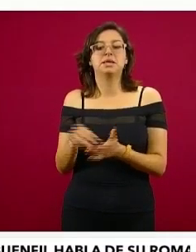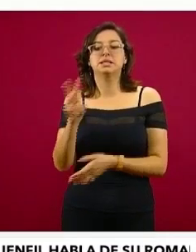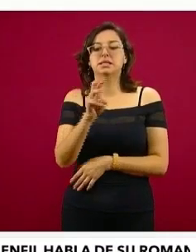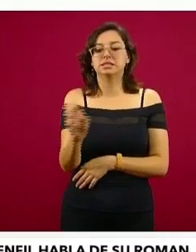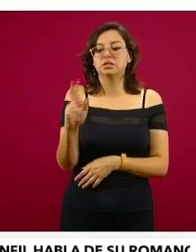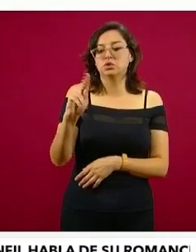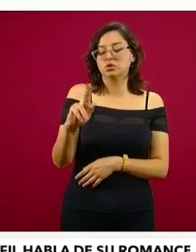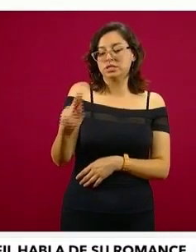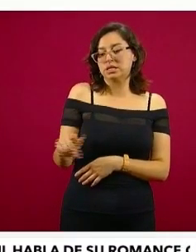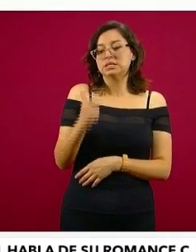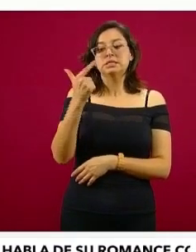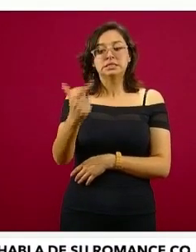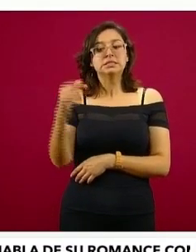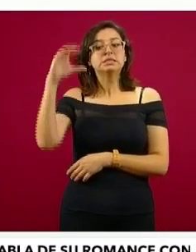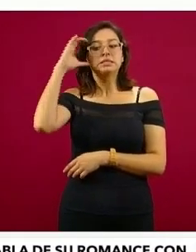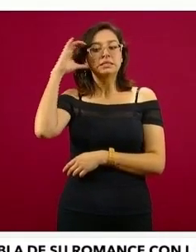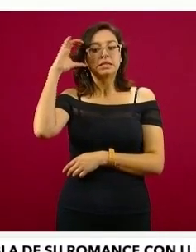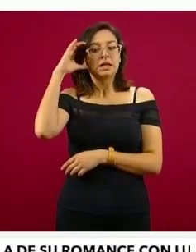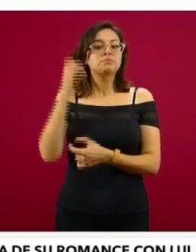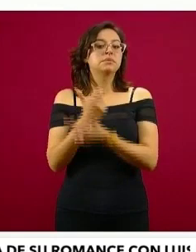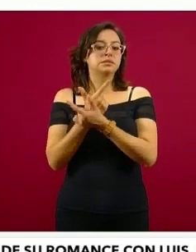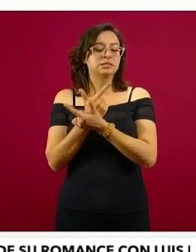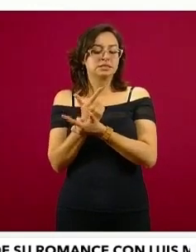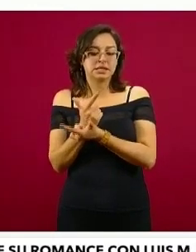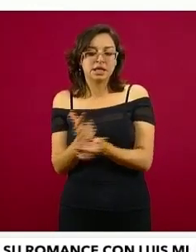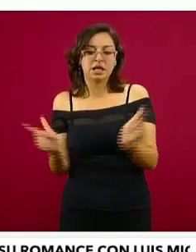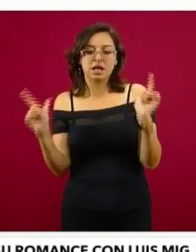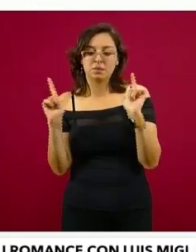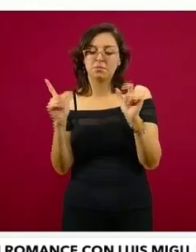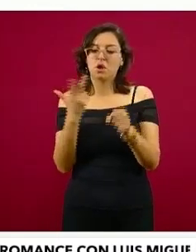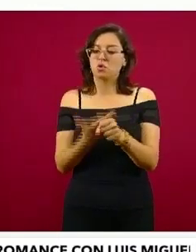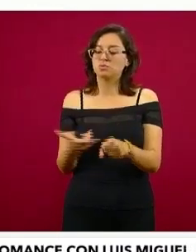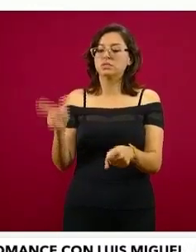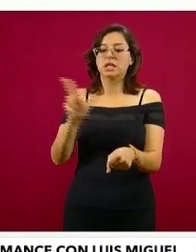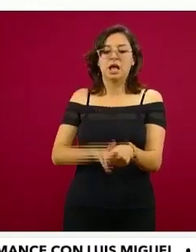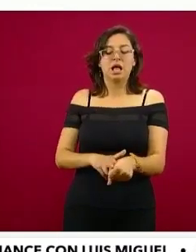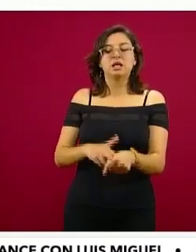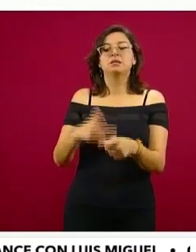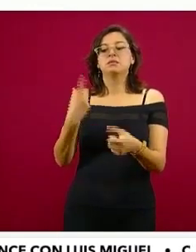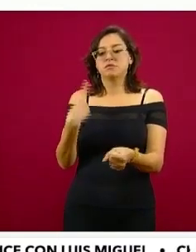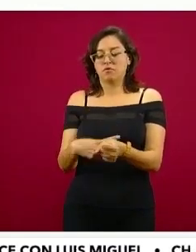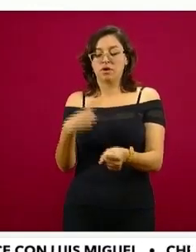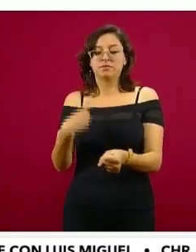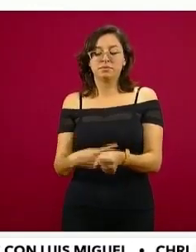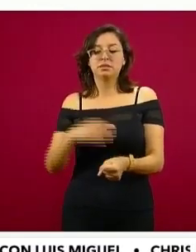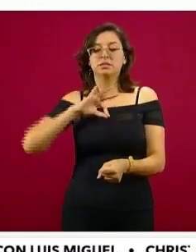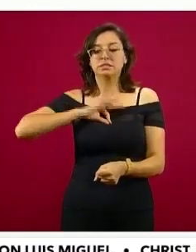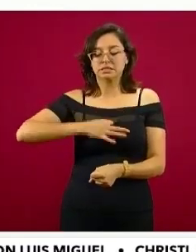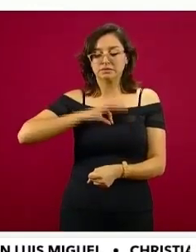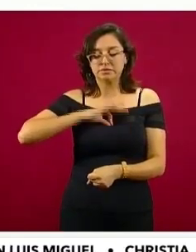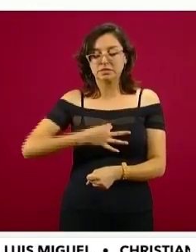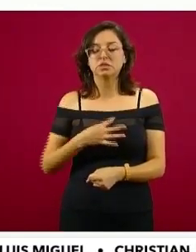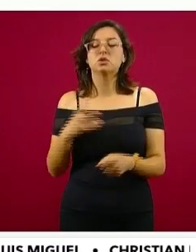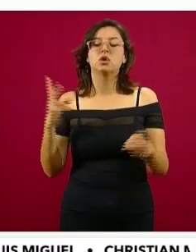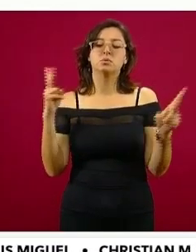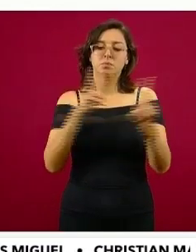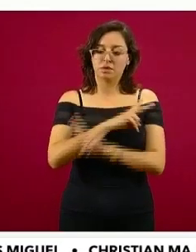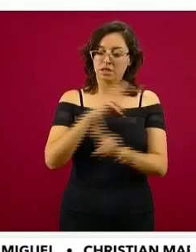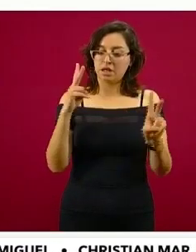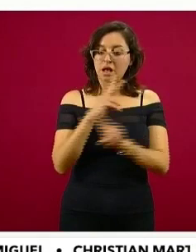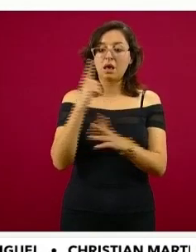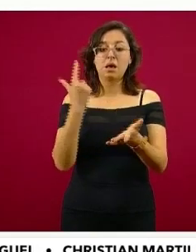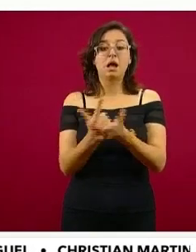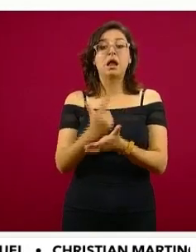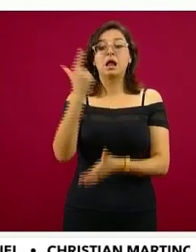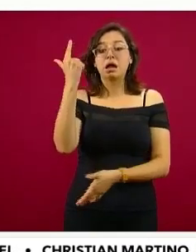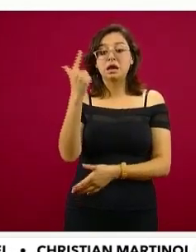13.387 camas disponibles para hospitalización de pacientes con infección respiratoria aguda grave que no